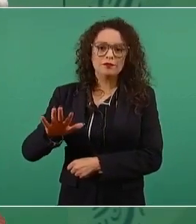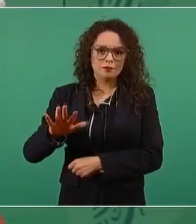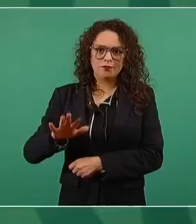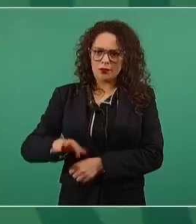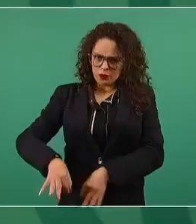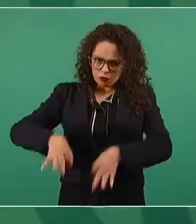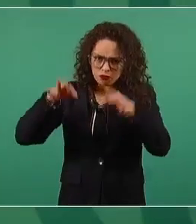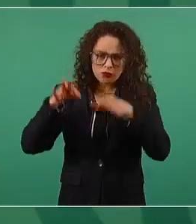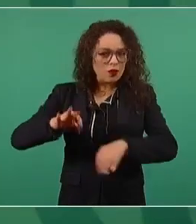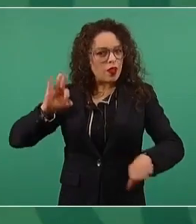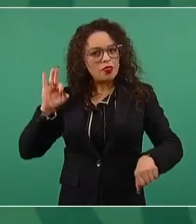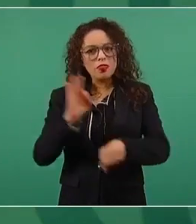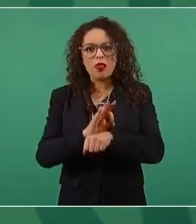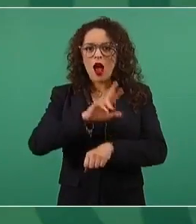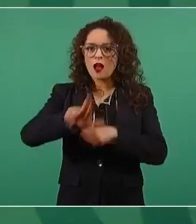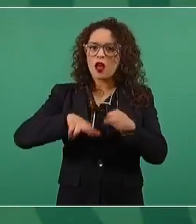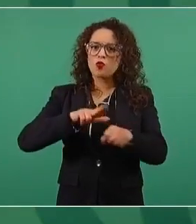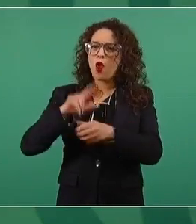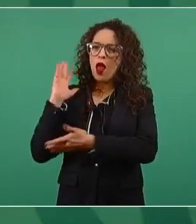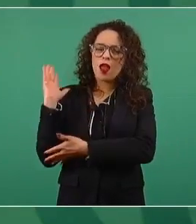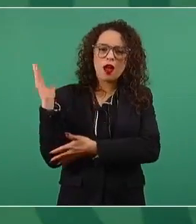auténticos ambientalistas, no